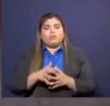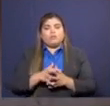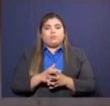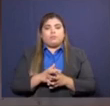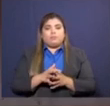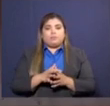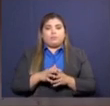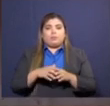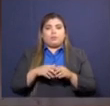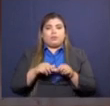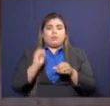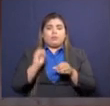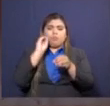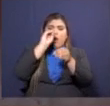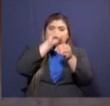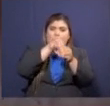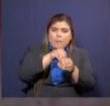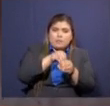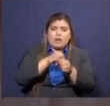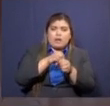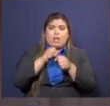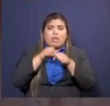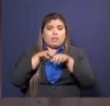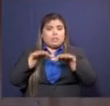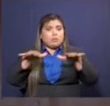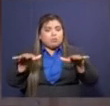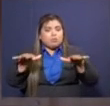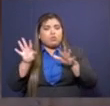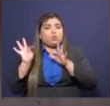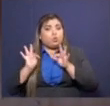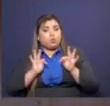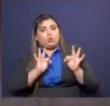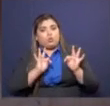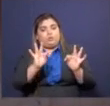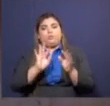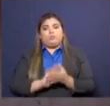exportaciones, almacenaje y distribución y turismo.